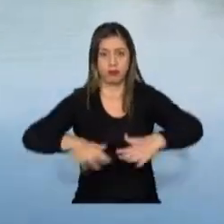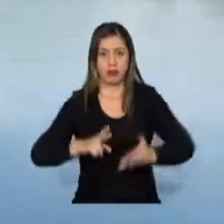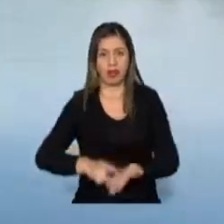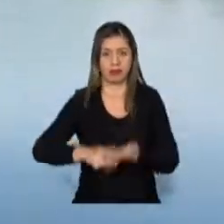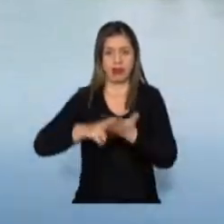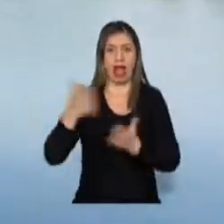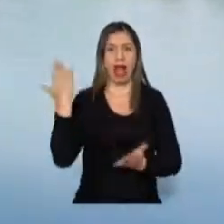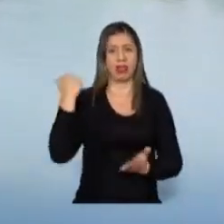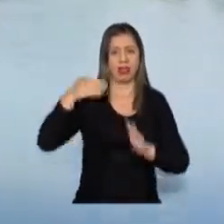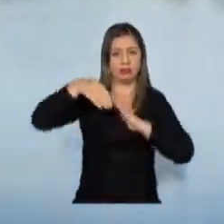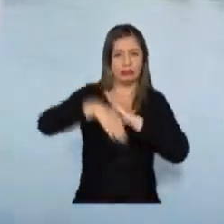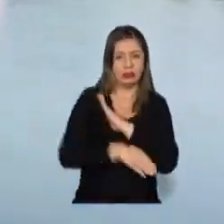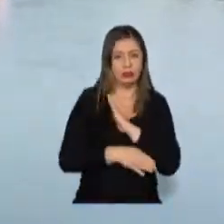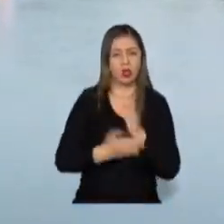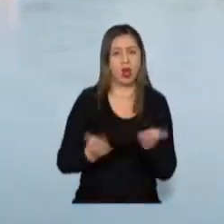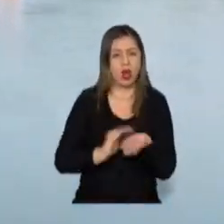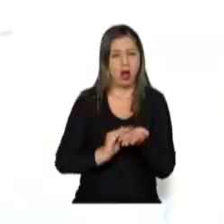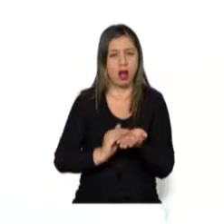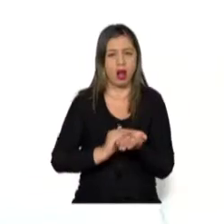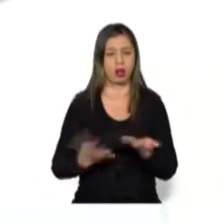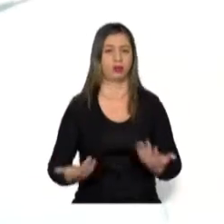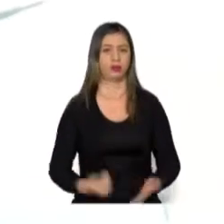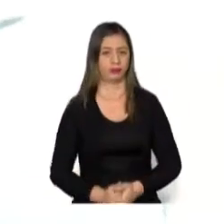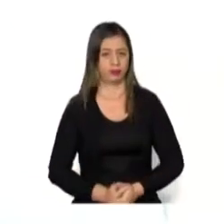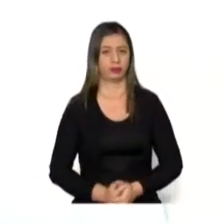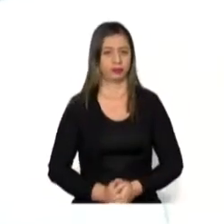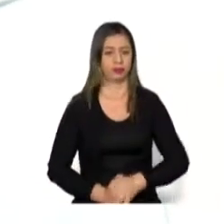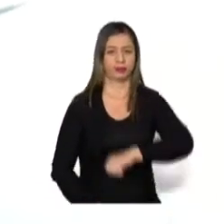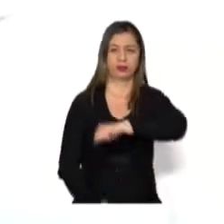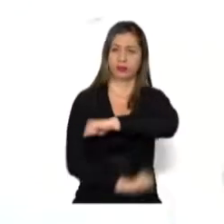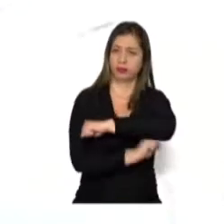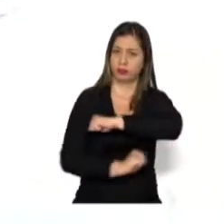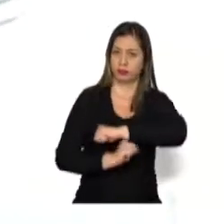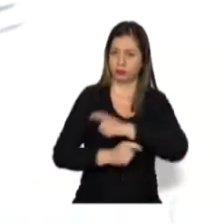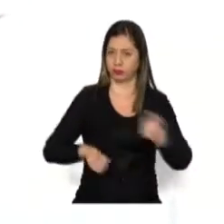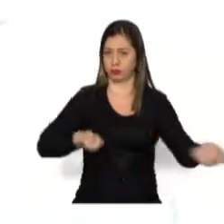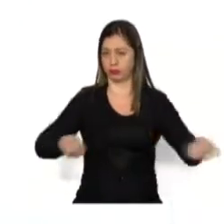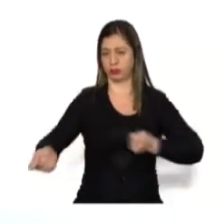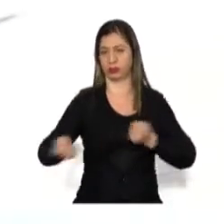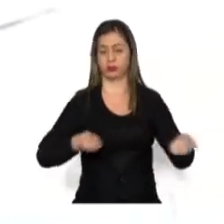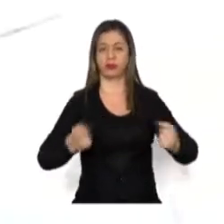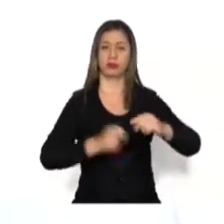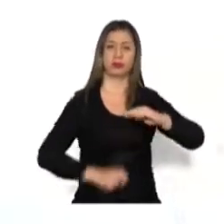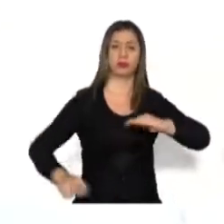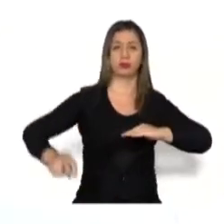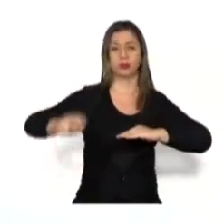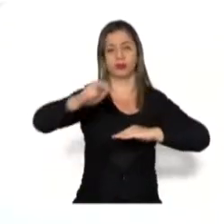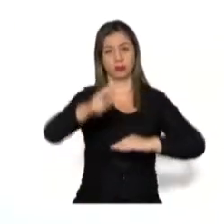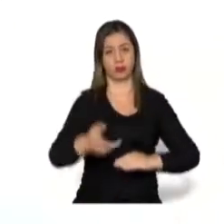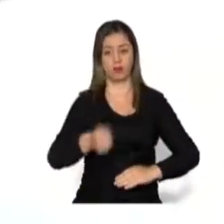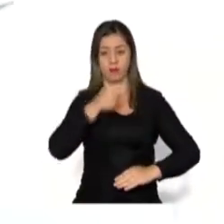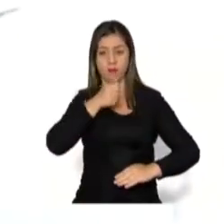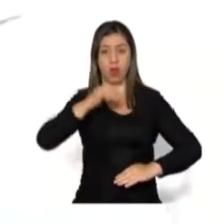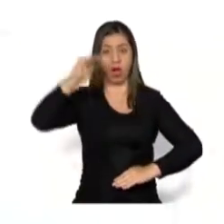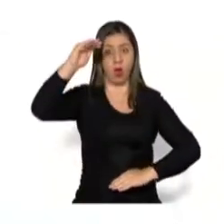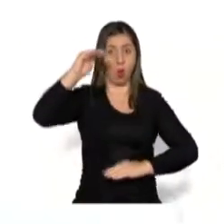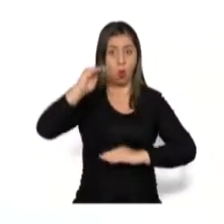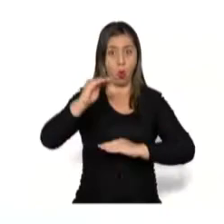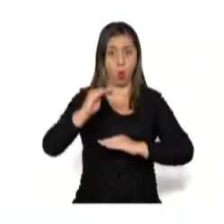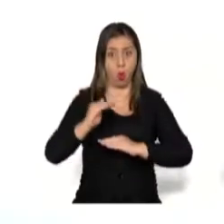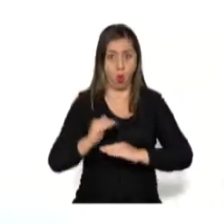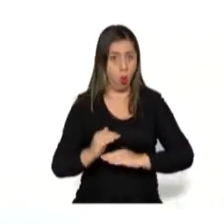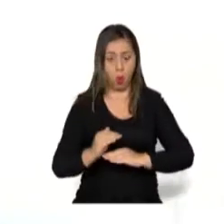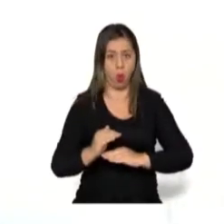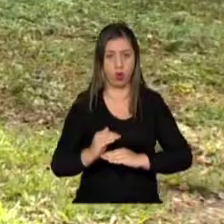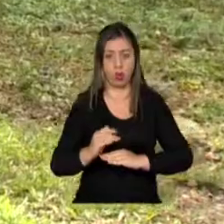crítico. Se hicieron obras como por ejemplo una estructura de control de niveles del humedal para que el humedal nunca bajara de una